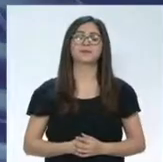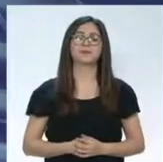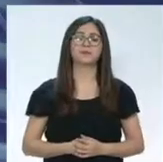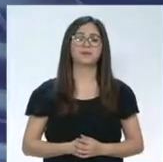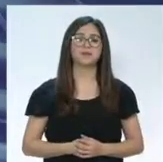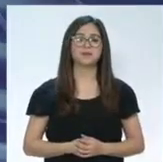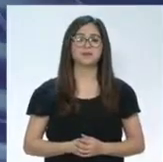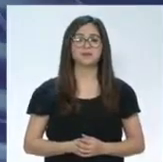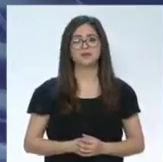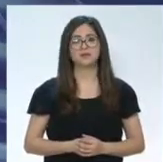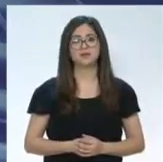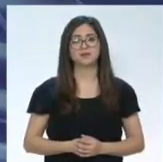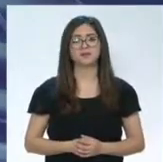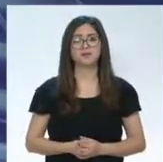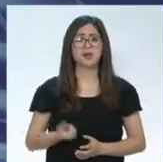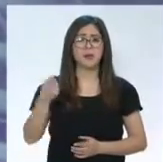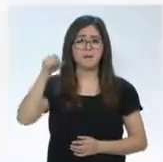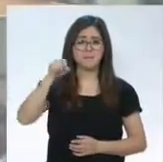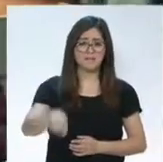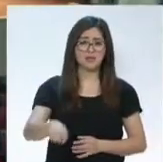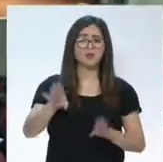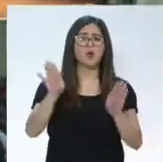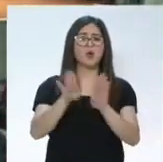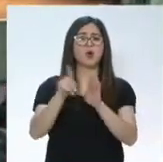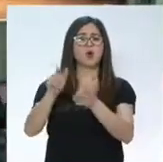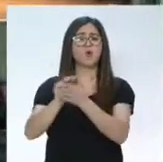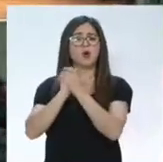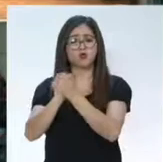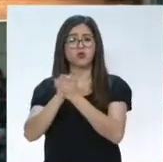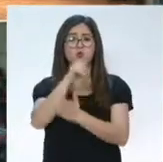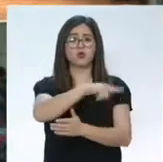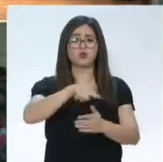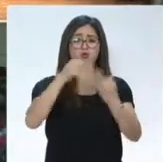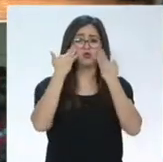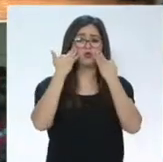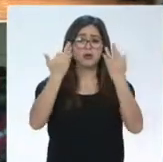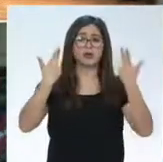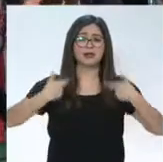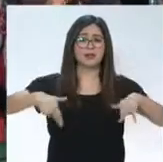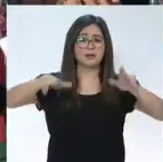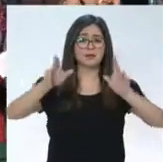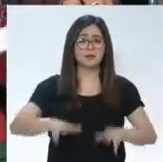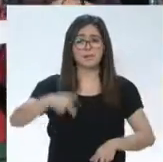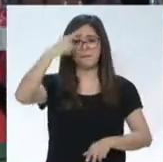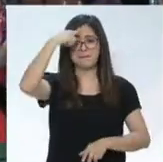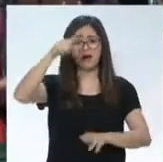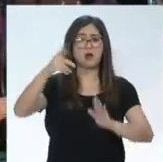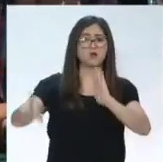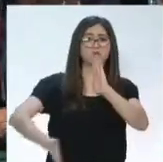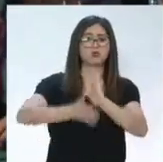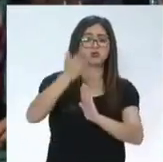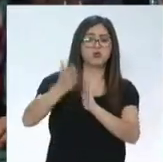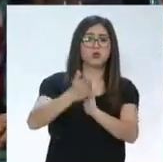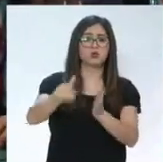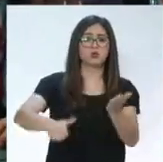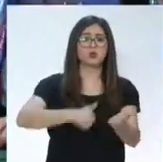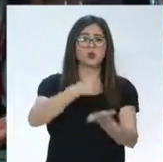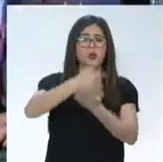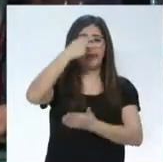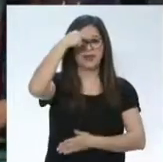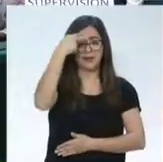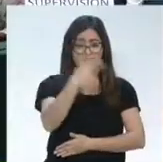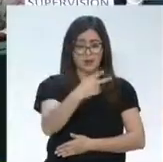Y con el mecanismo de la tómbola y frente a los representantes de las empresas que participarán en las obras para la reconstrucción de la Ciudad de México, las